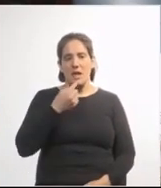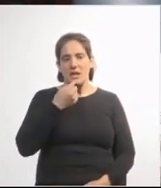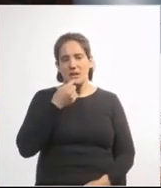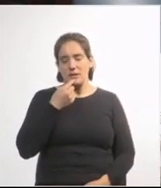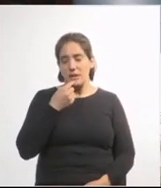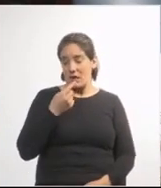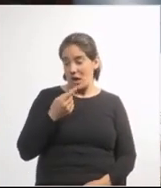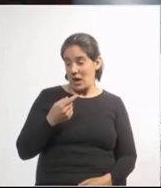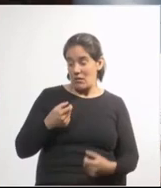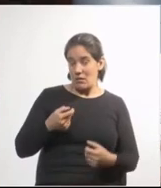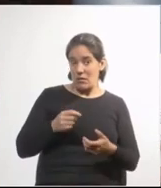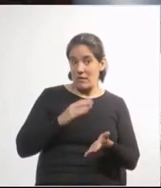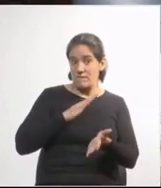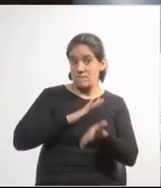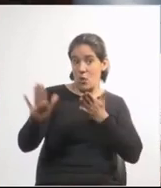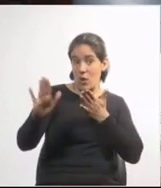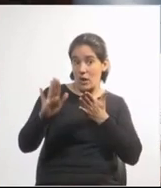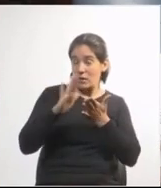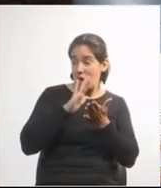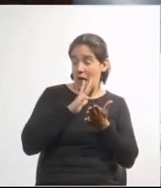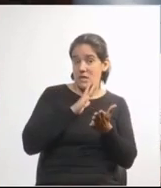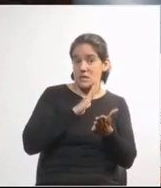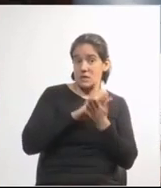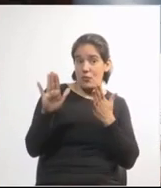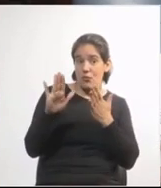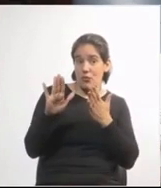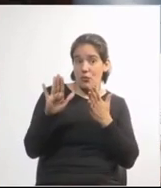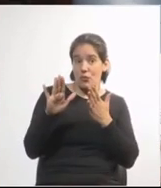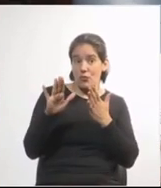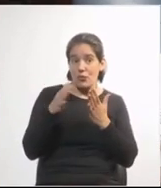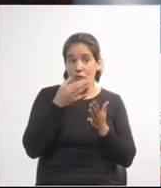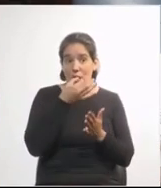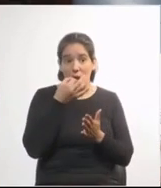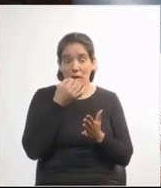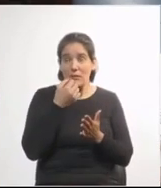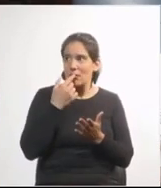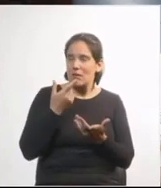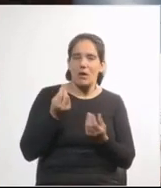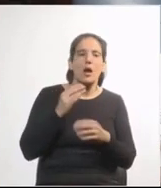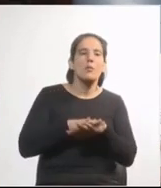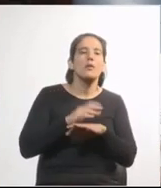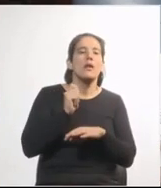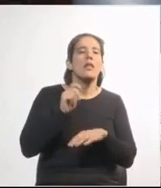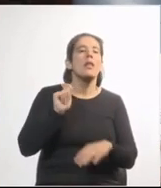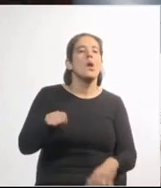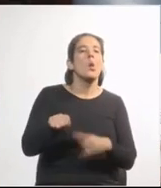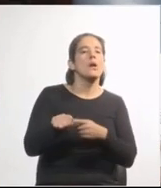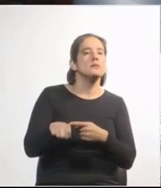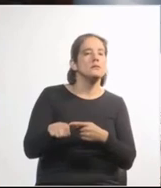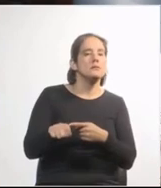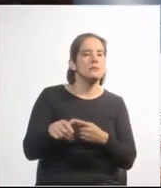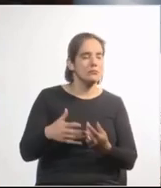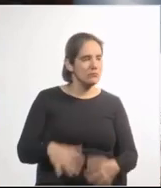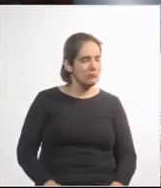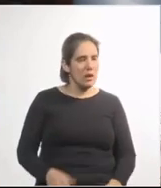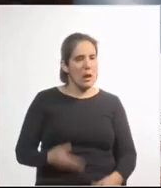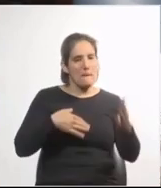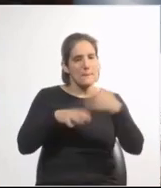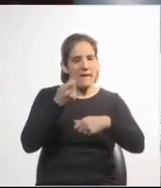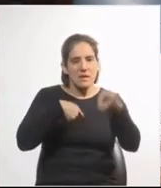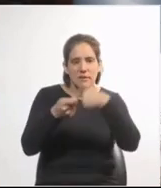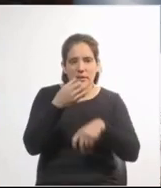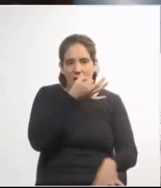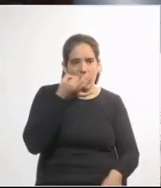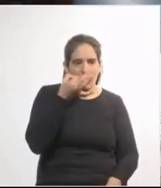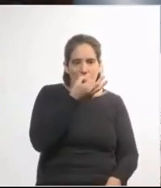los narcotraficantes y la responsabilidad es del juez que no pidió la historia clínica. Se incrementa el tráfico de drogas por nuestro